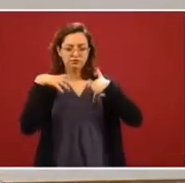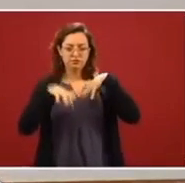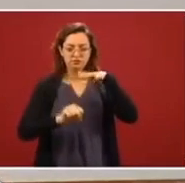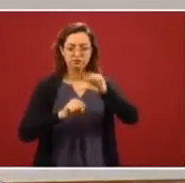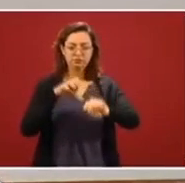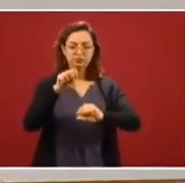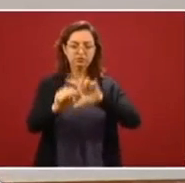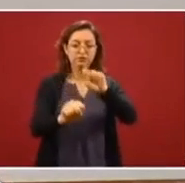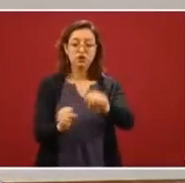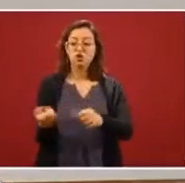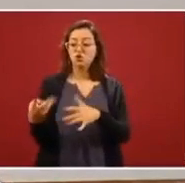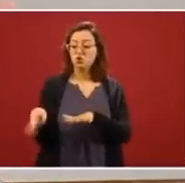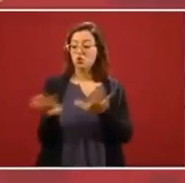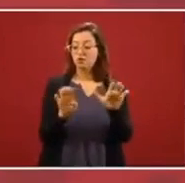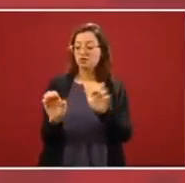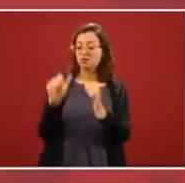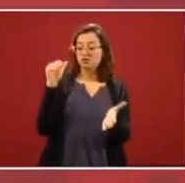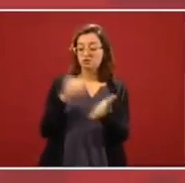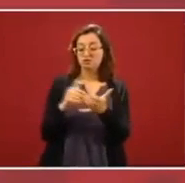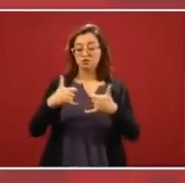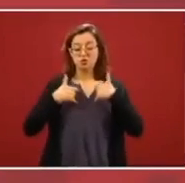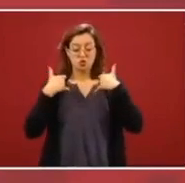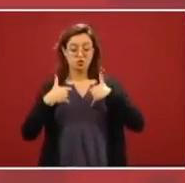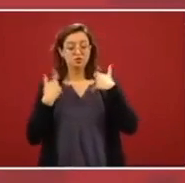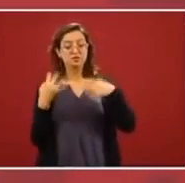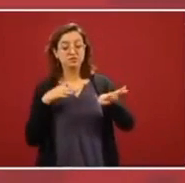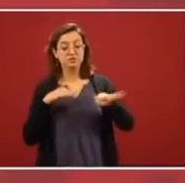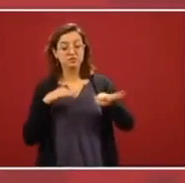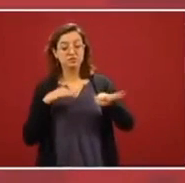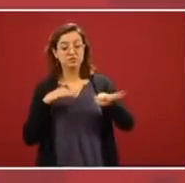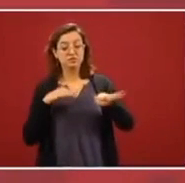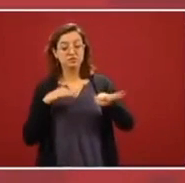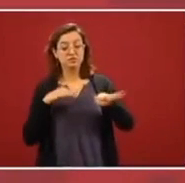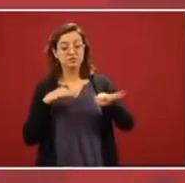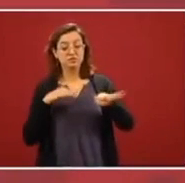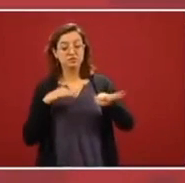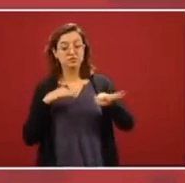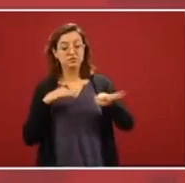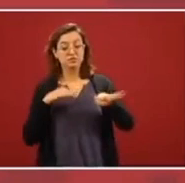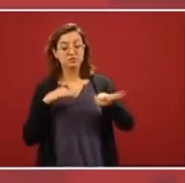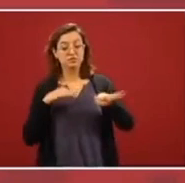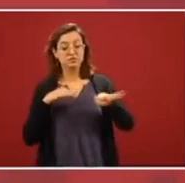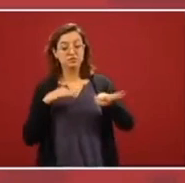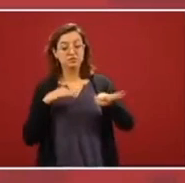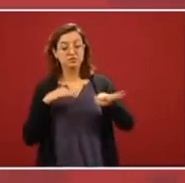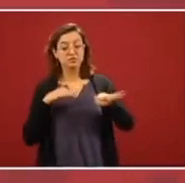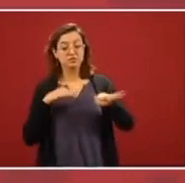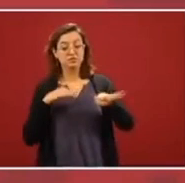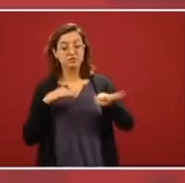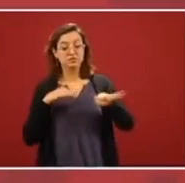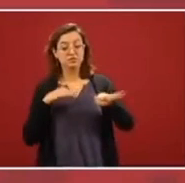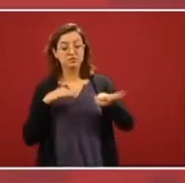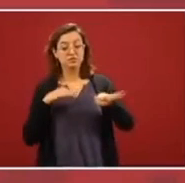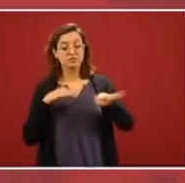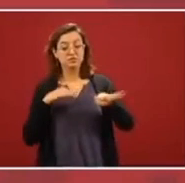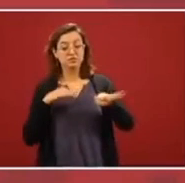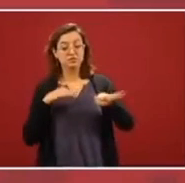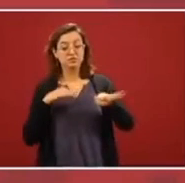youth, que 900,000 jóvenes tengan trabajo de creating aprendices. jobs so that youth